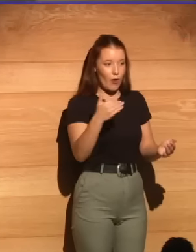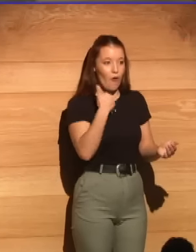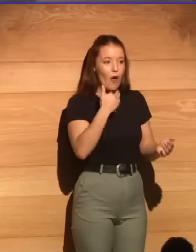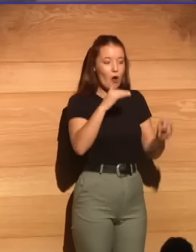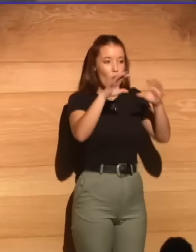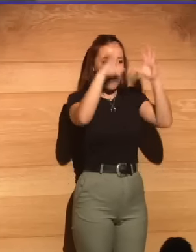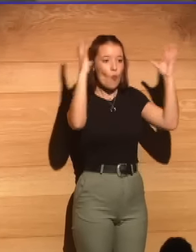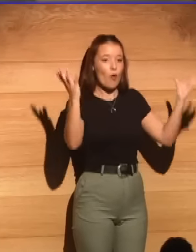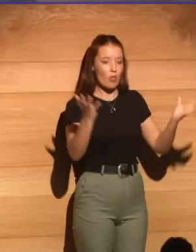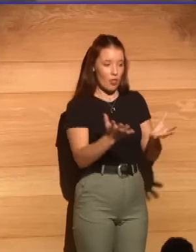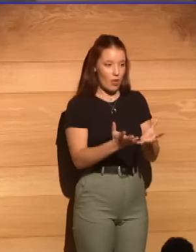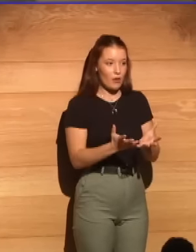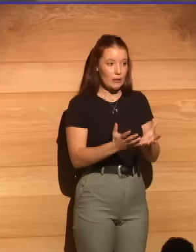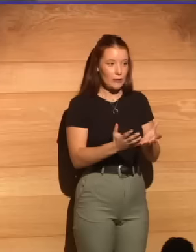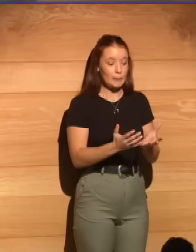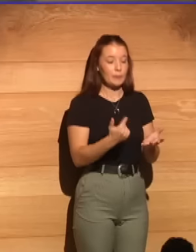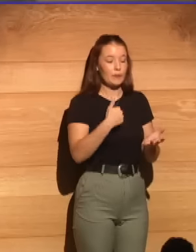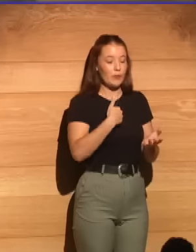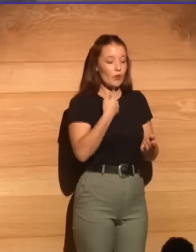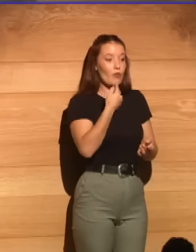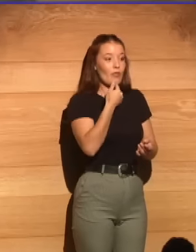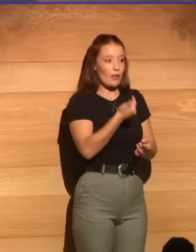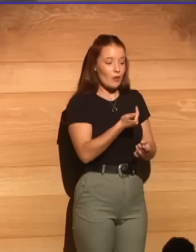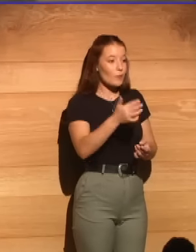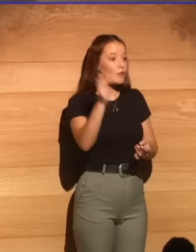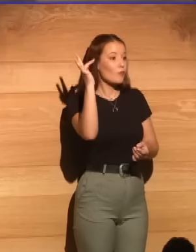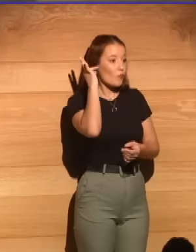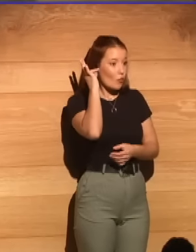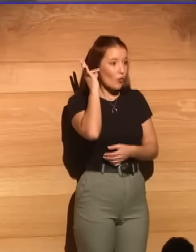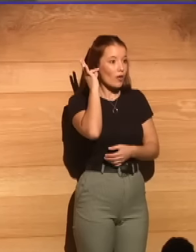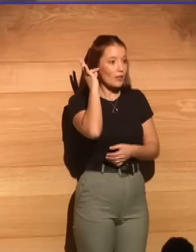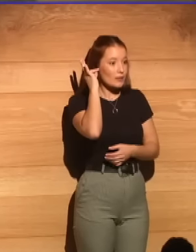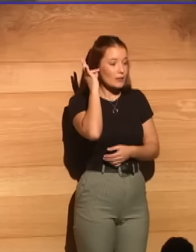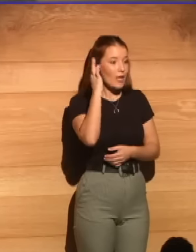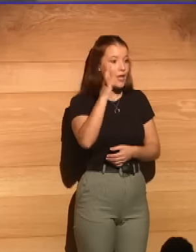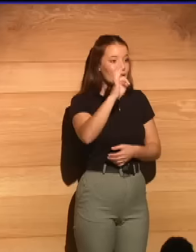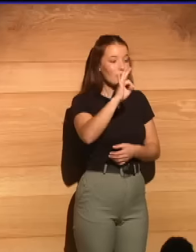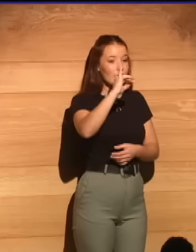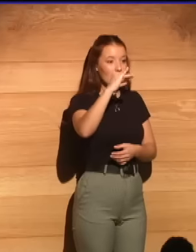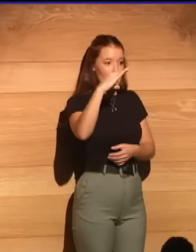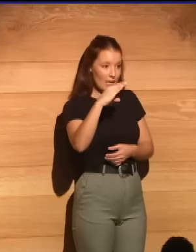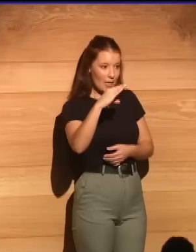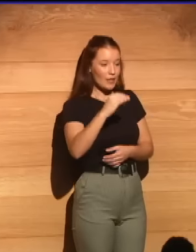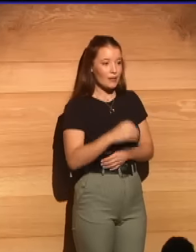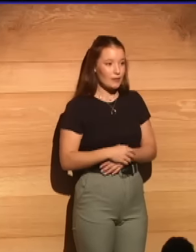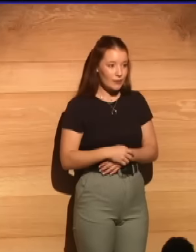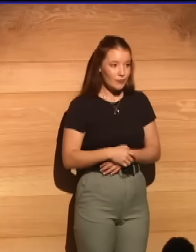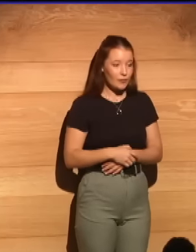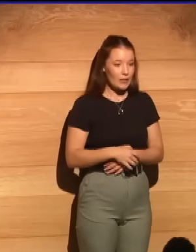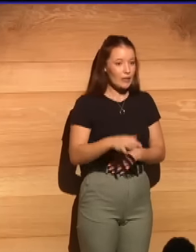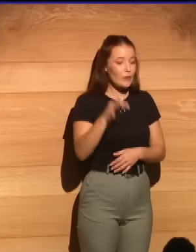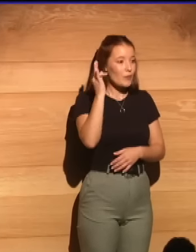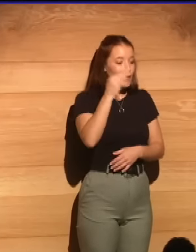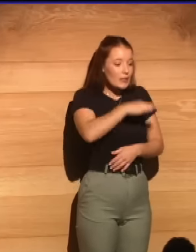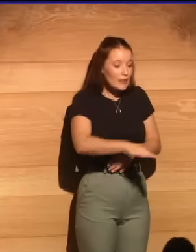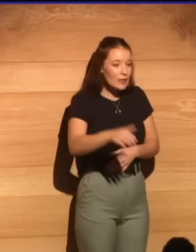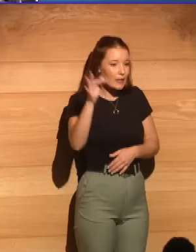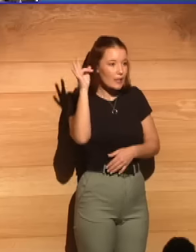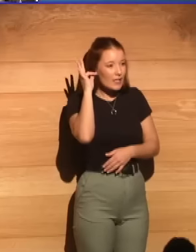me refiero a las mujeres en las TIC, a las niñas, a la falta